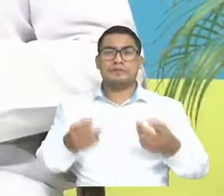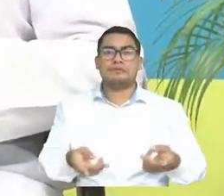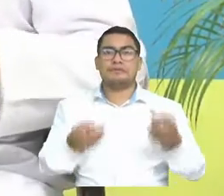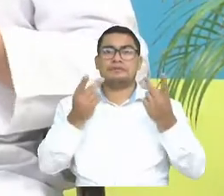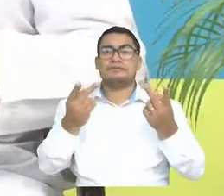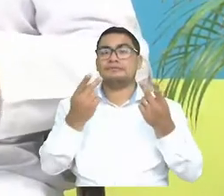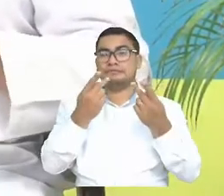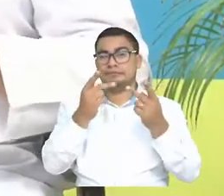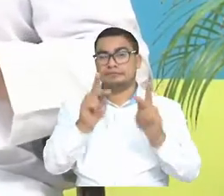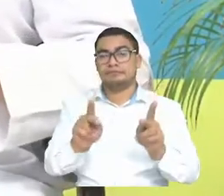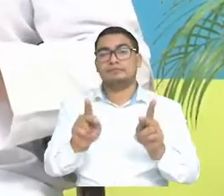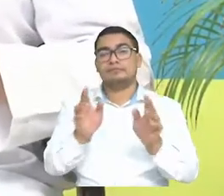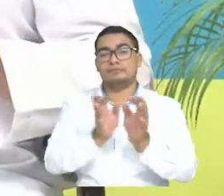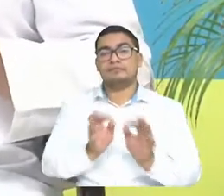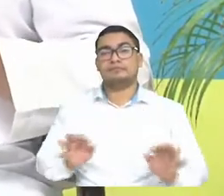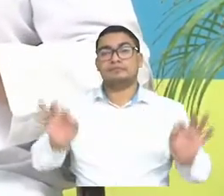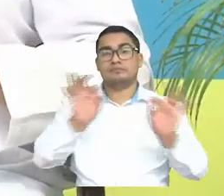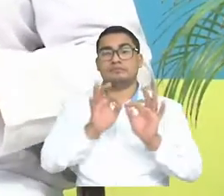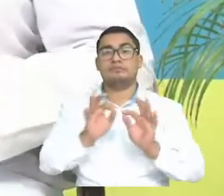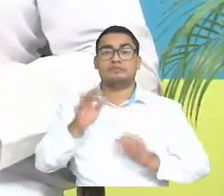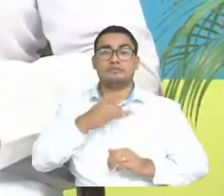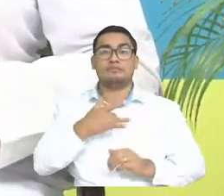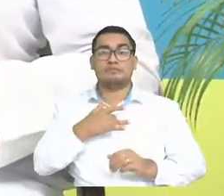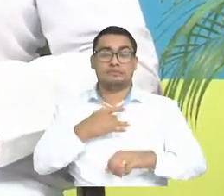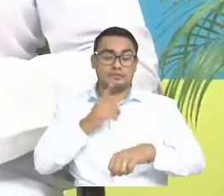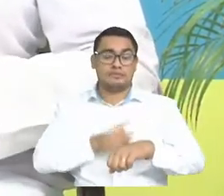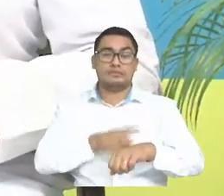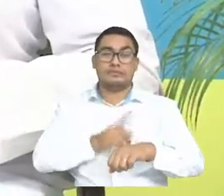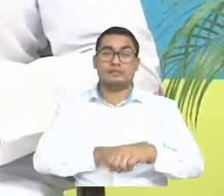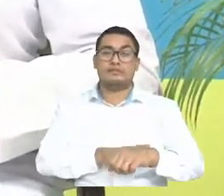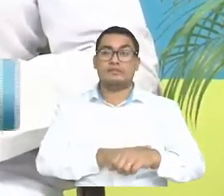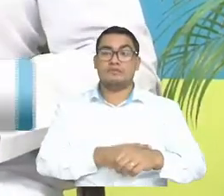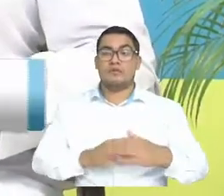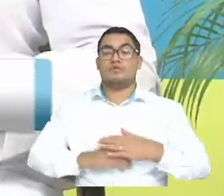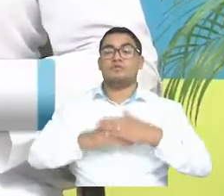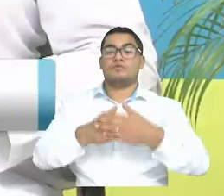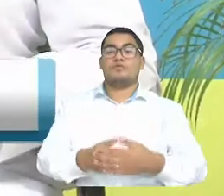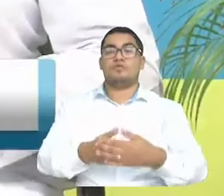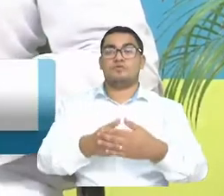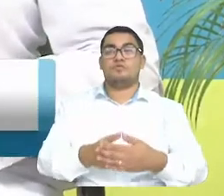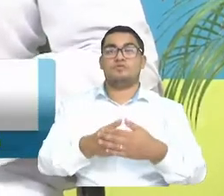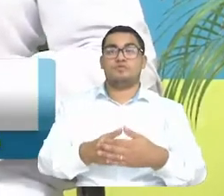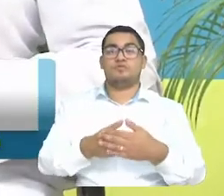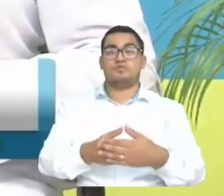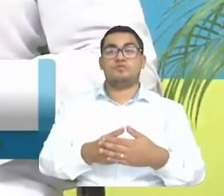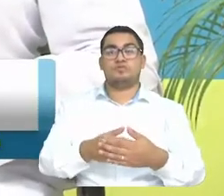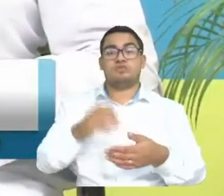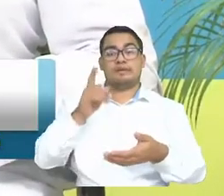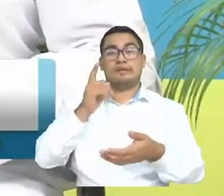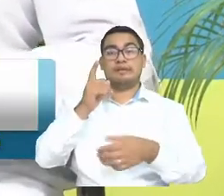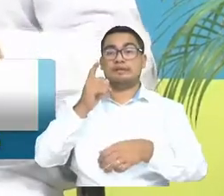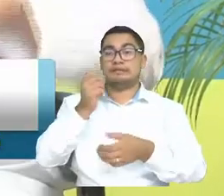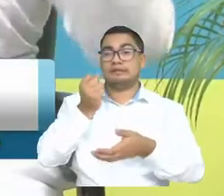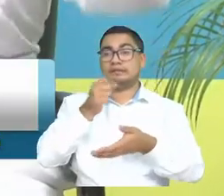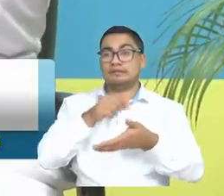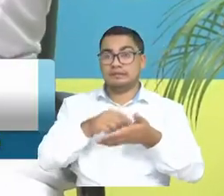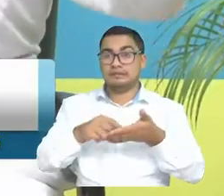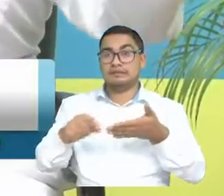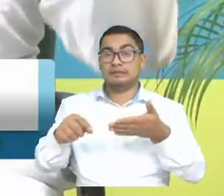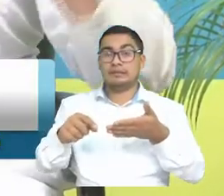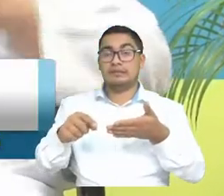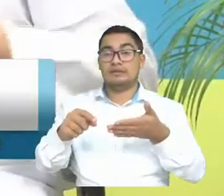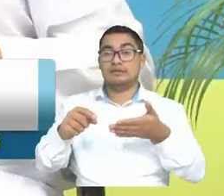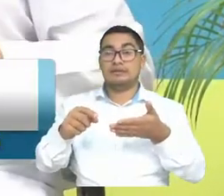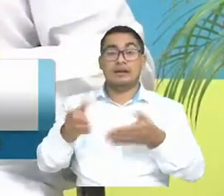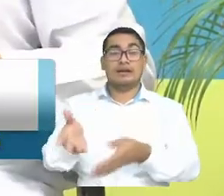lleva, tiene que completarse un periodo de incubación, ¿verdad?, artificial, ya no dentro del vientre materno, sino fuera